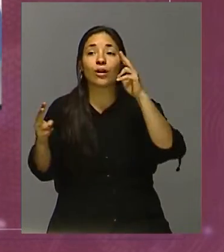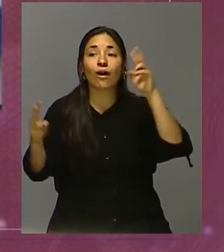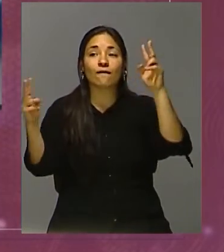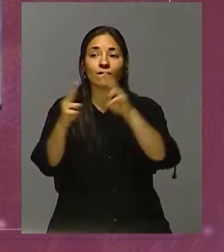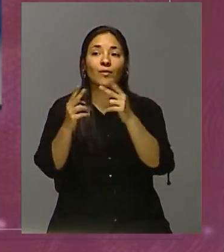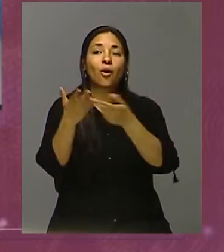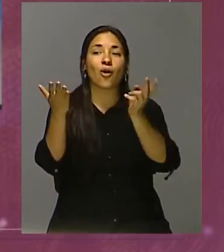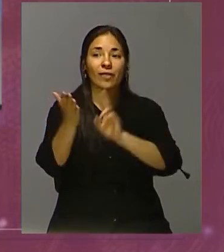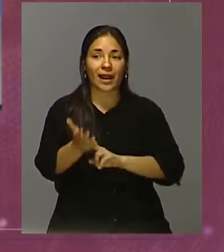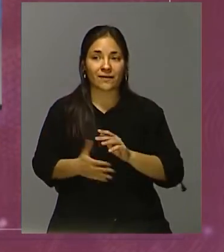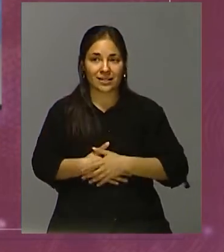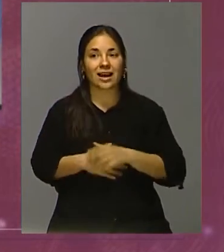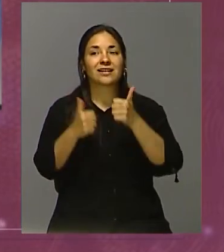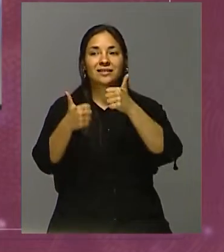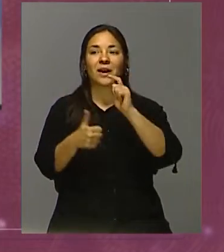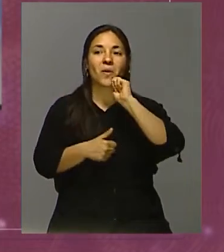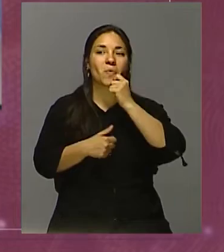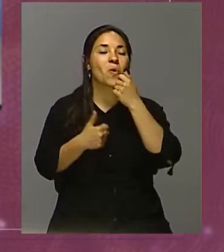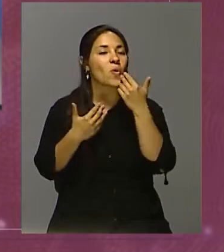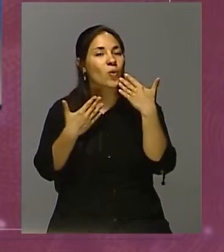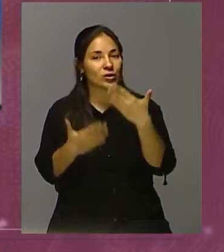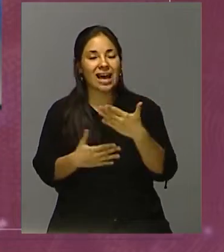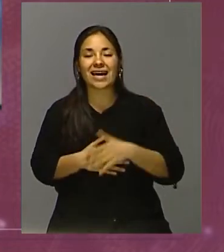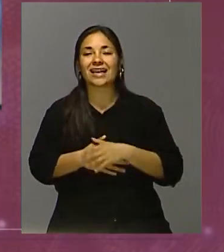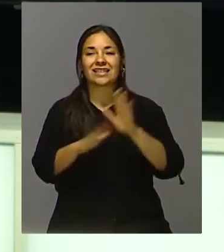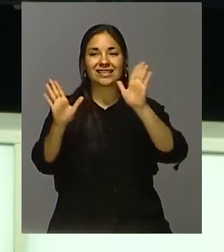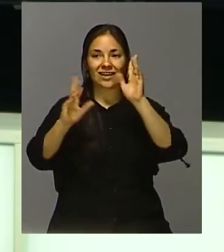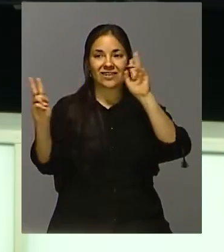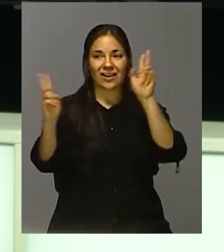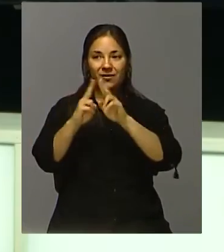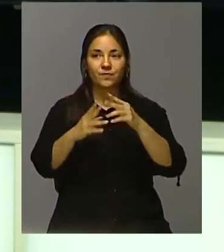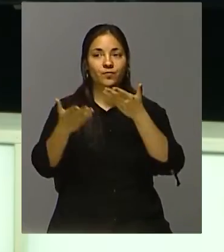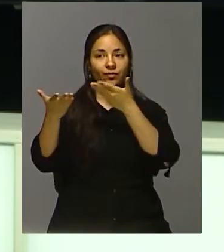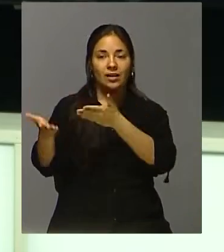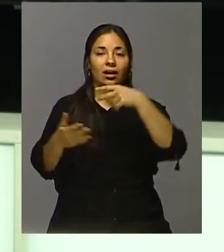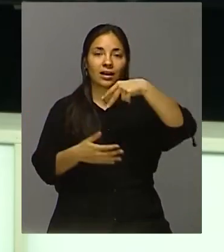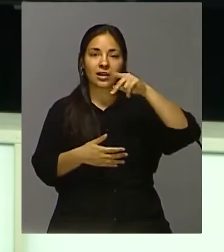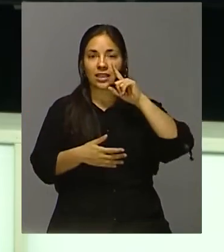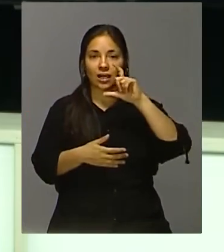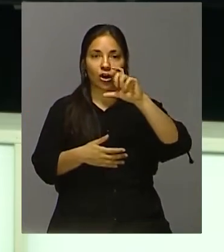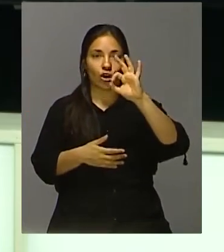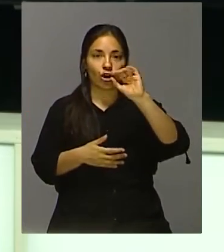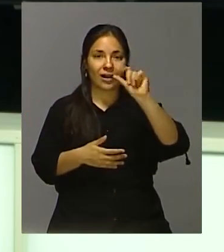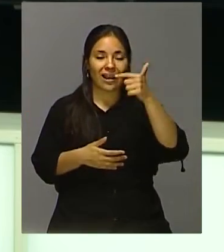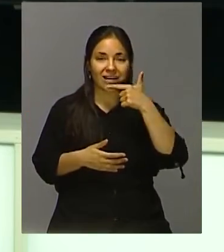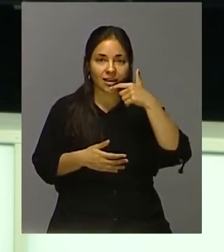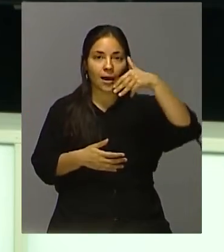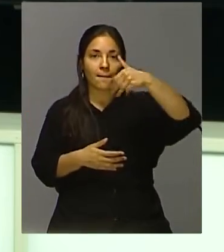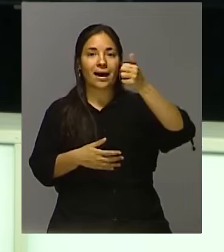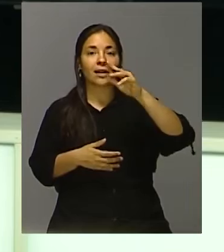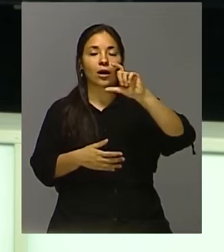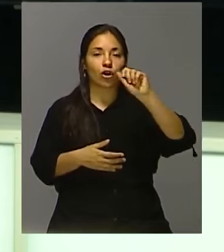cualquier momento. Dale, un placer. Muchas gracias. Hasta luego. Así pasaba Nicolás Marcos González,